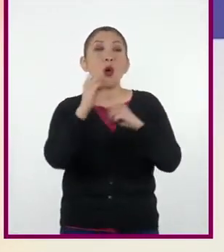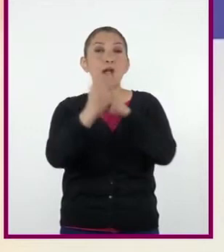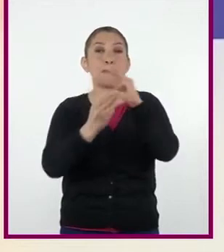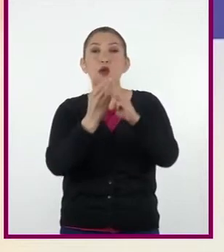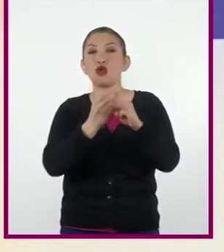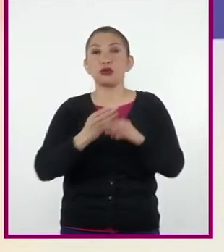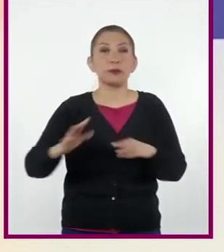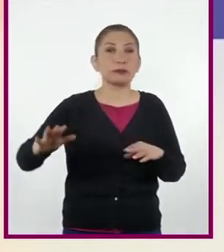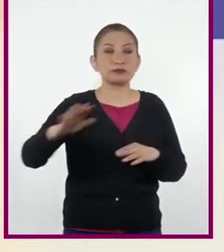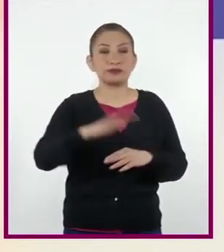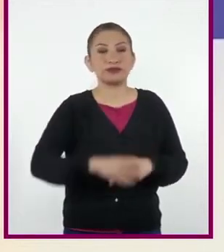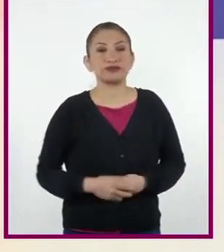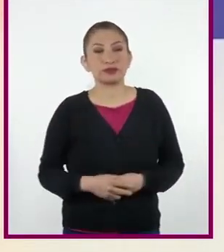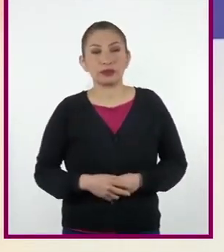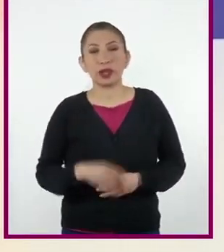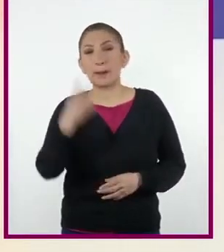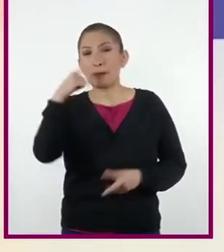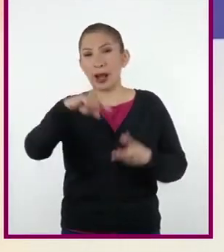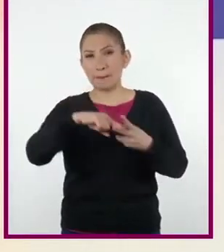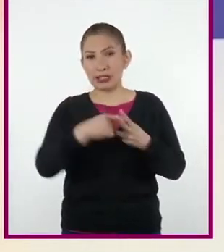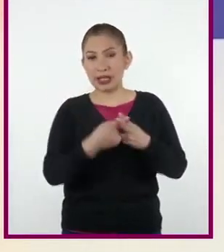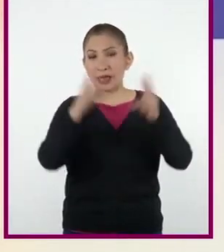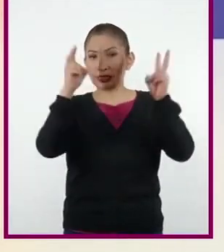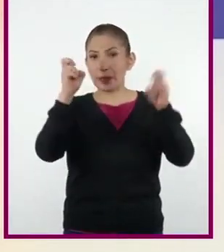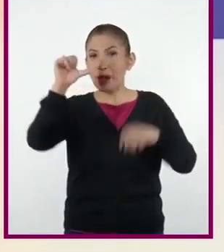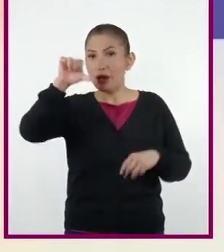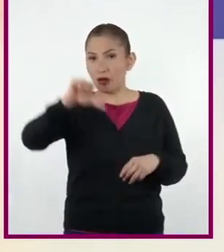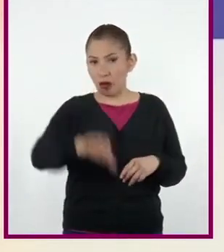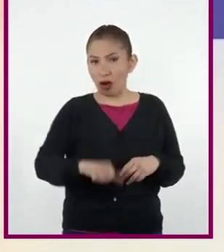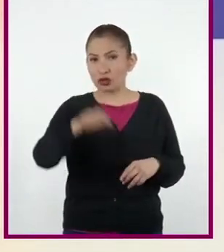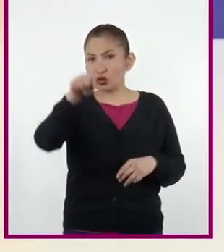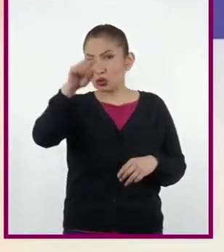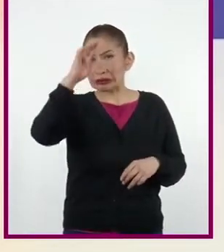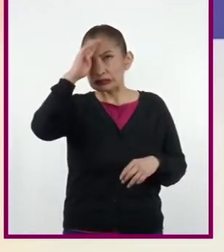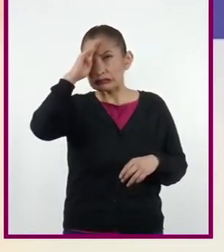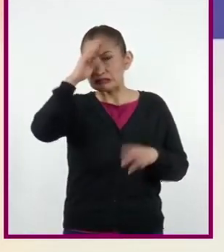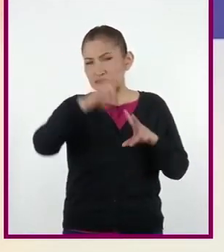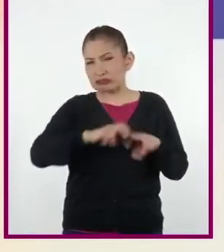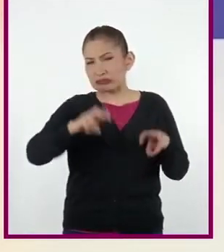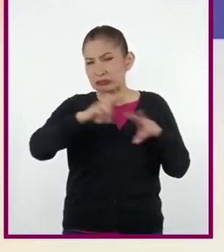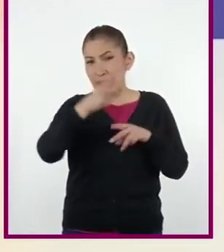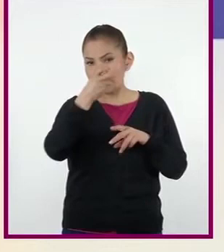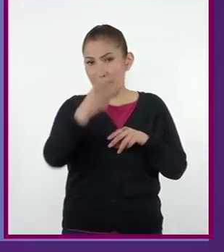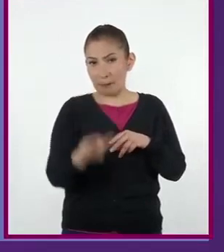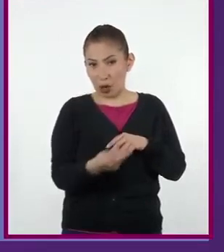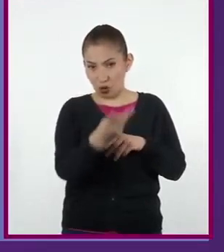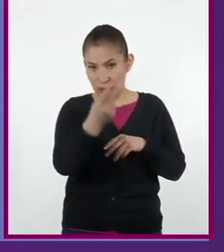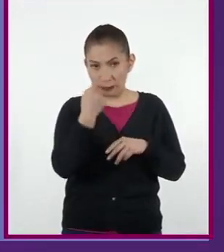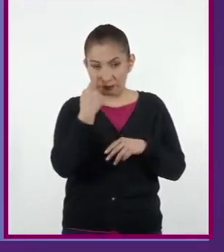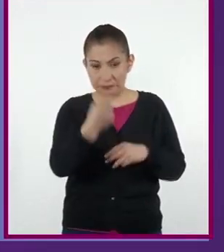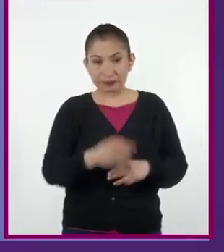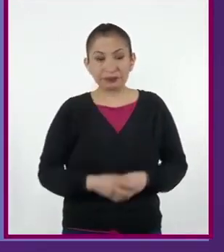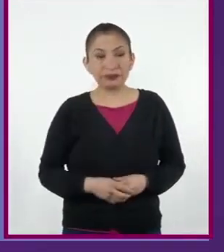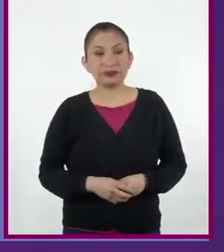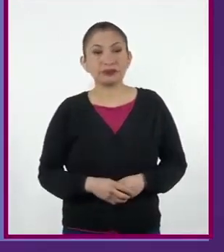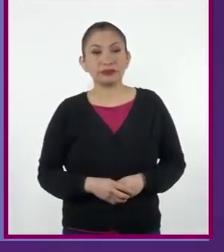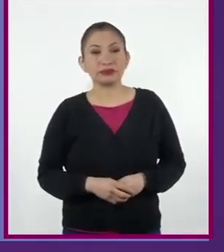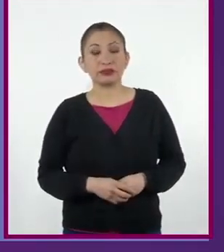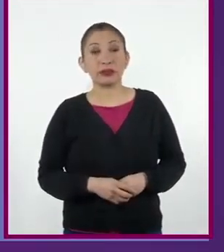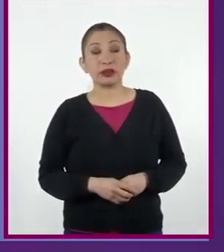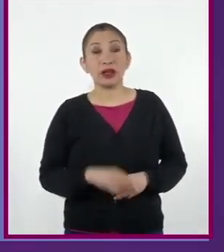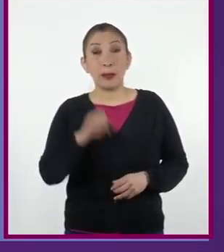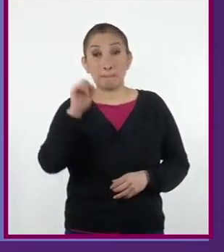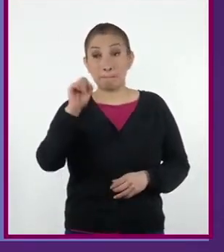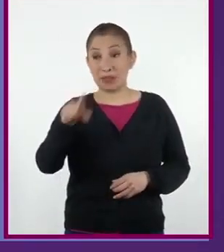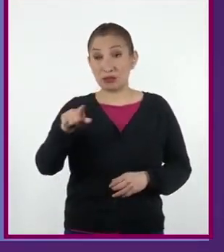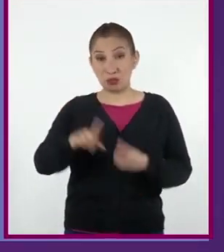mundo. Para iniciar con el tema de hoy, reflexionen sobre la siguiente pregunta. ¿La